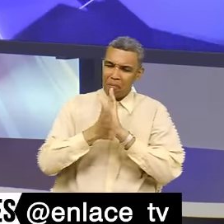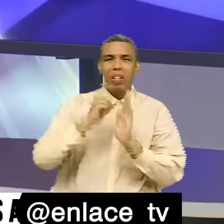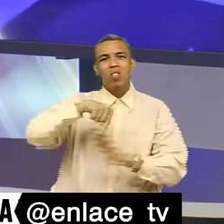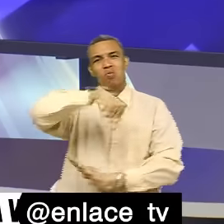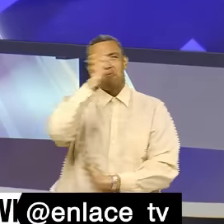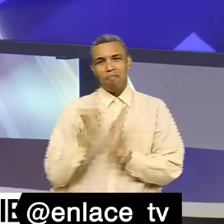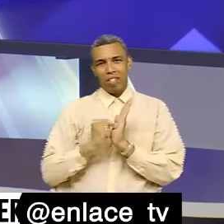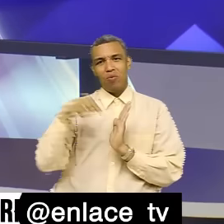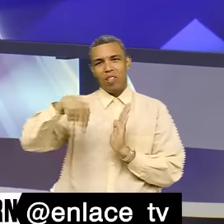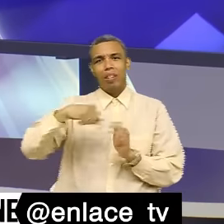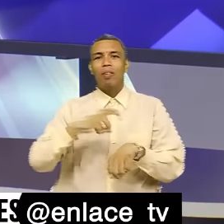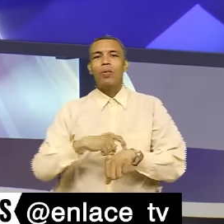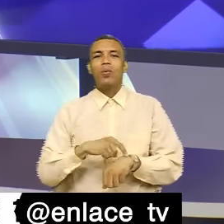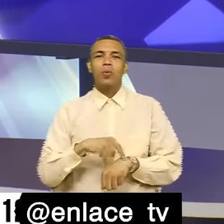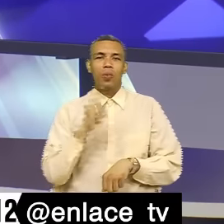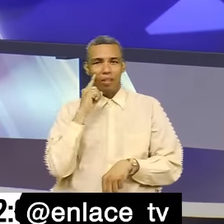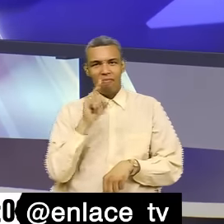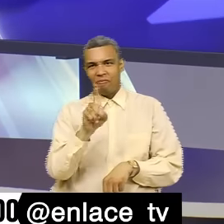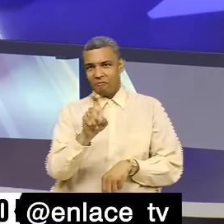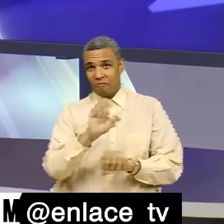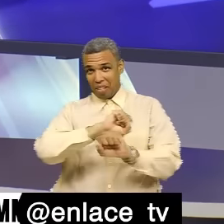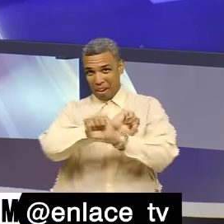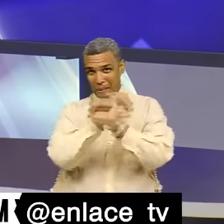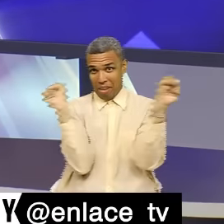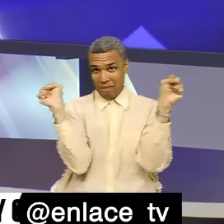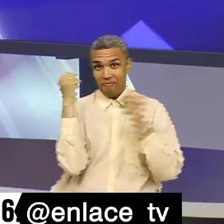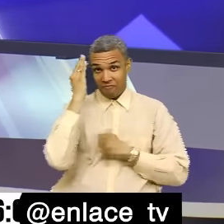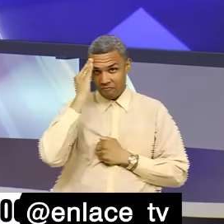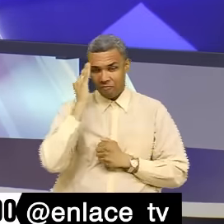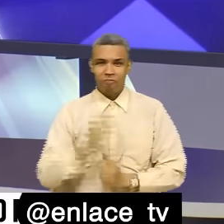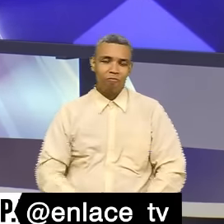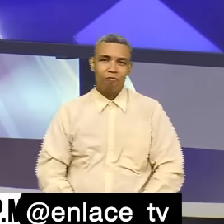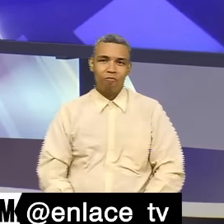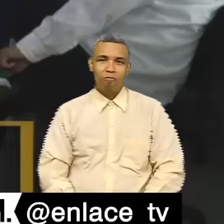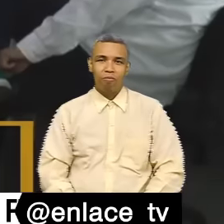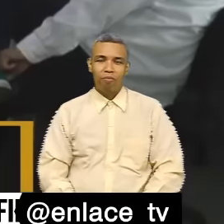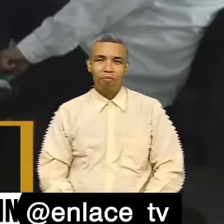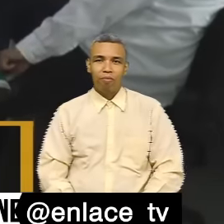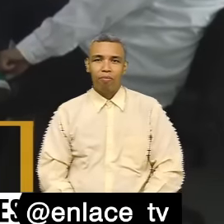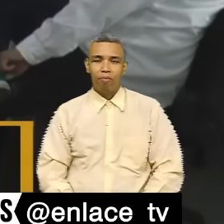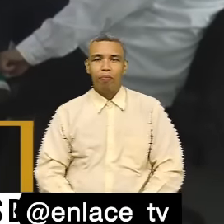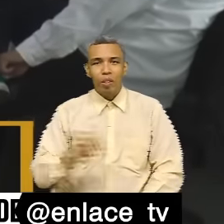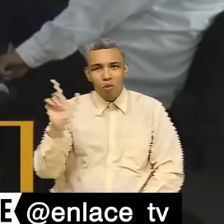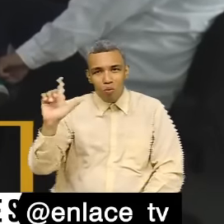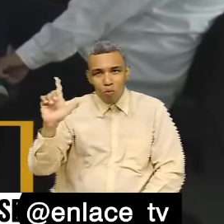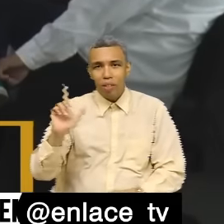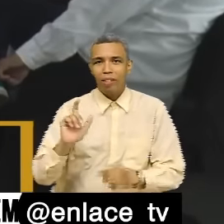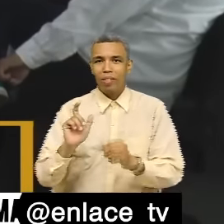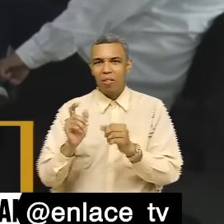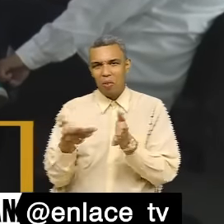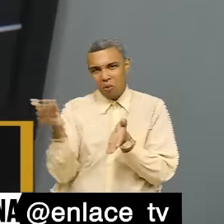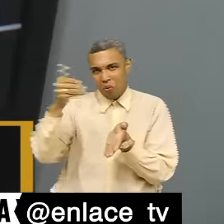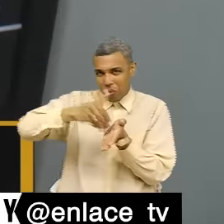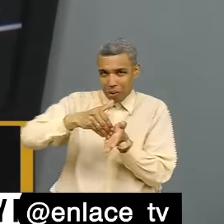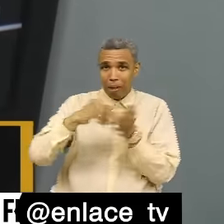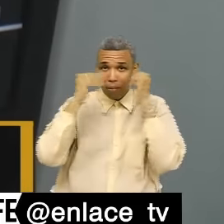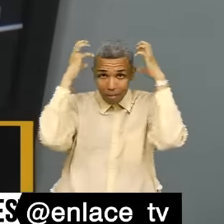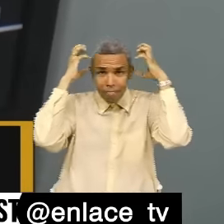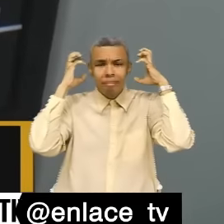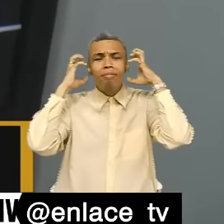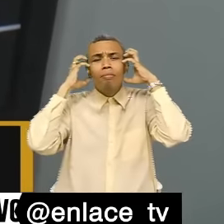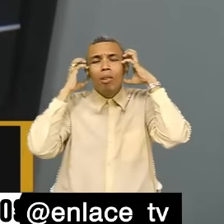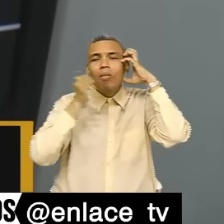ámbitos presentada en su particular formato de radio y televisión. Este lunes 6 de febrero regresa a la televisión de los barranqueños